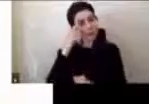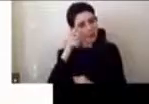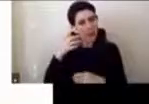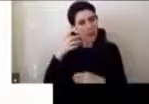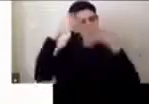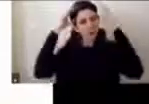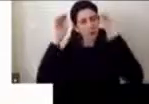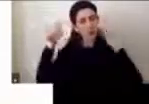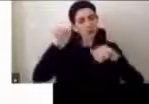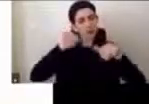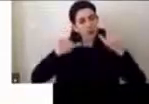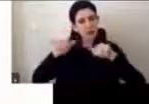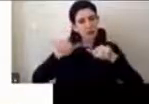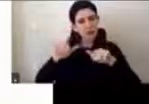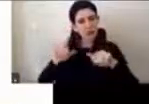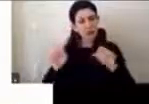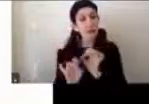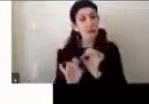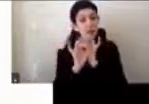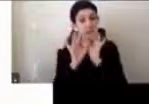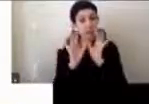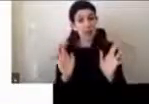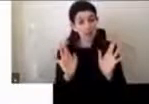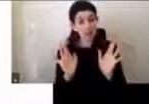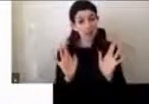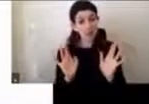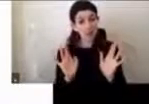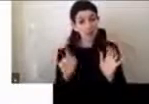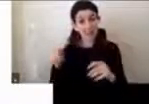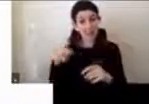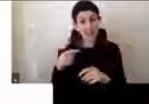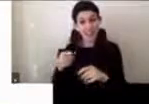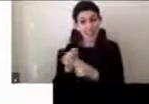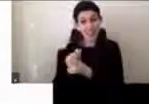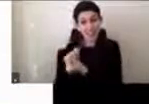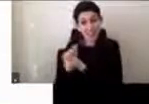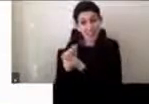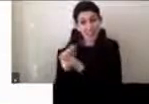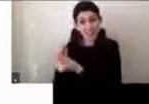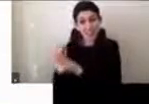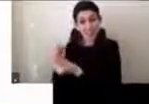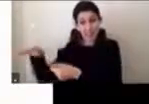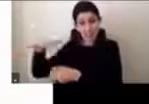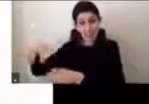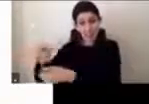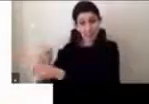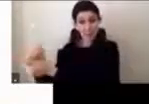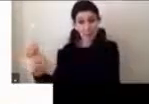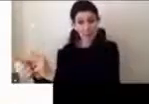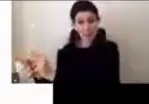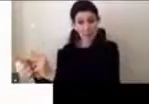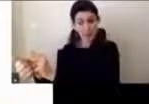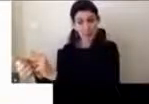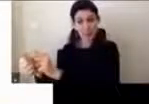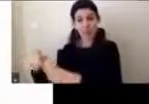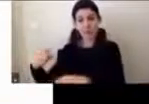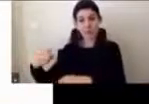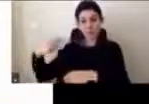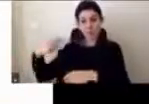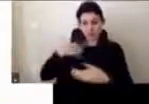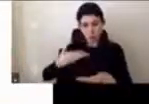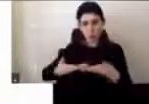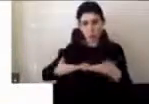que tener claro de que media este cambio del ambiente al cambio de la conducta, estos cambios estructurales